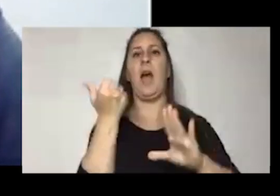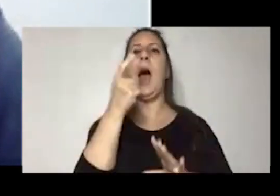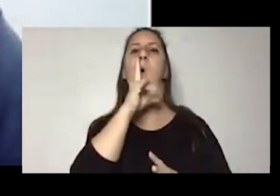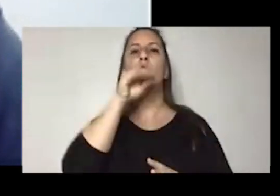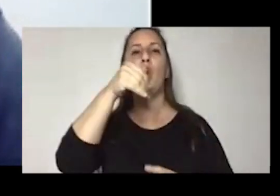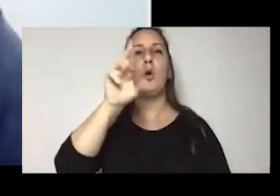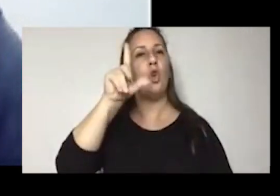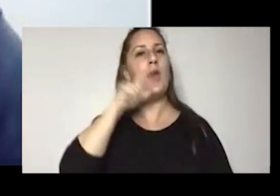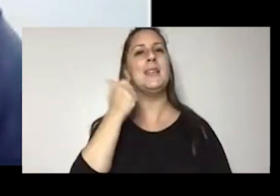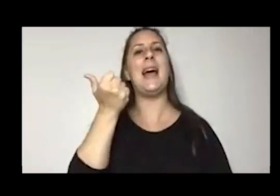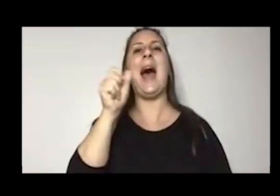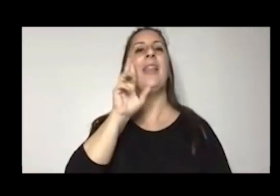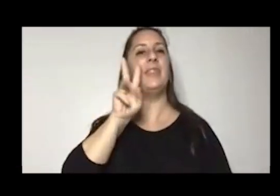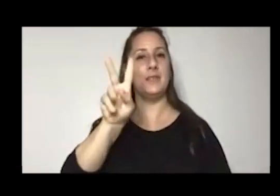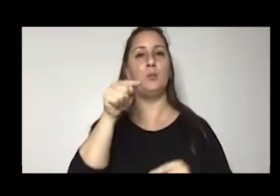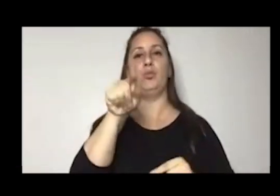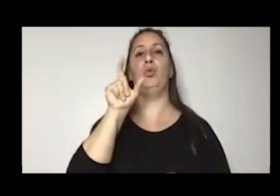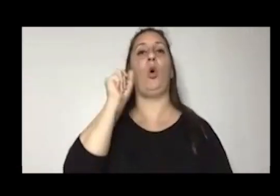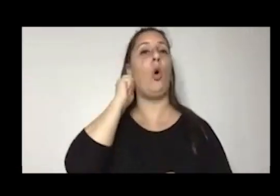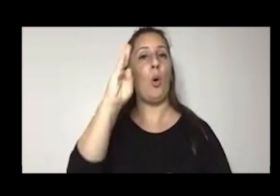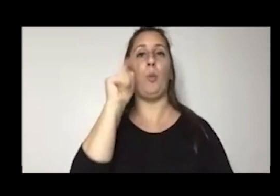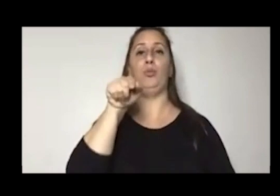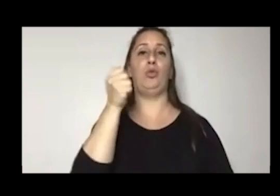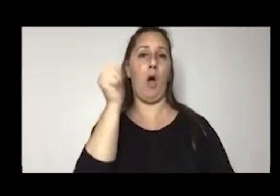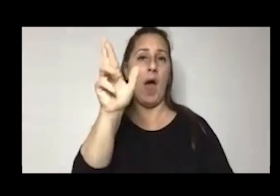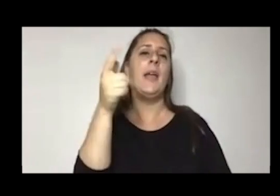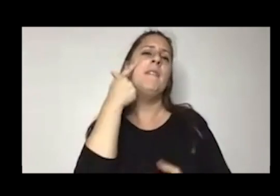automotores@andis.gov.ar y vemos la situación. Bárbaro, muchísimas gracias.